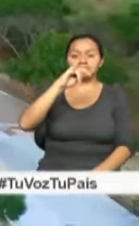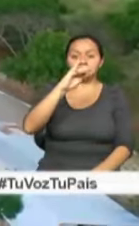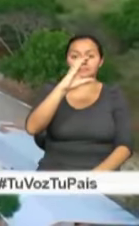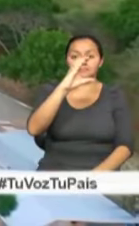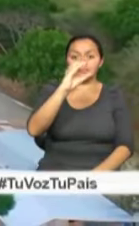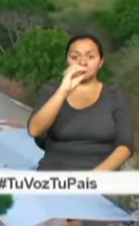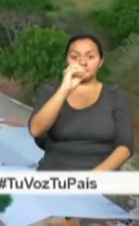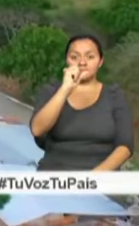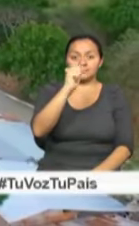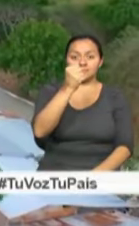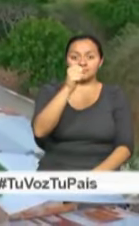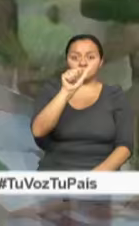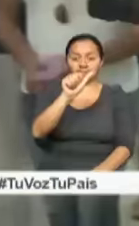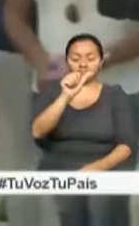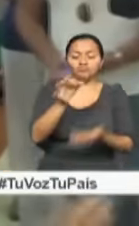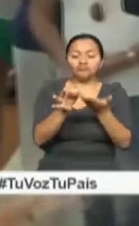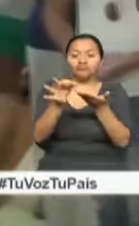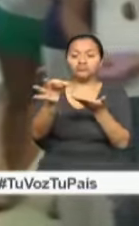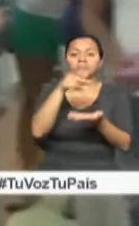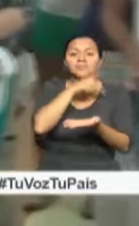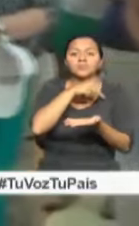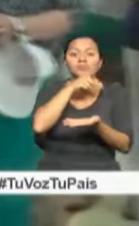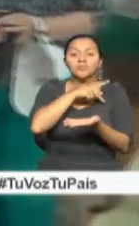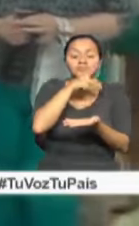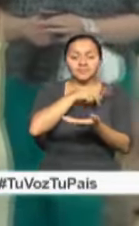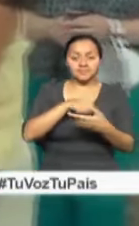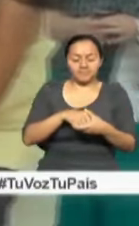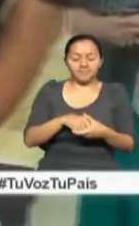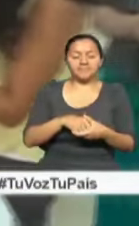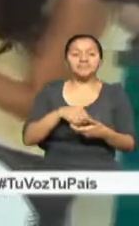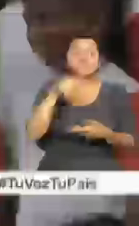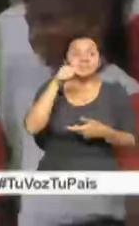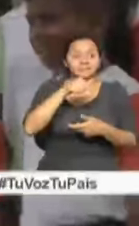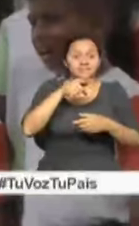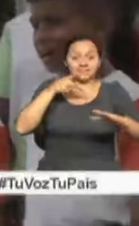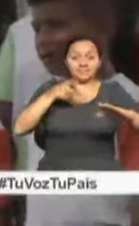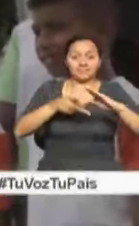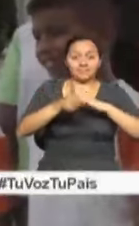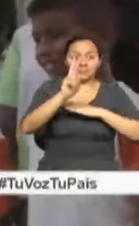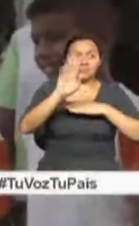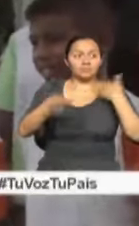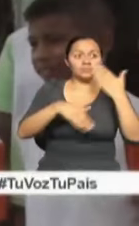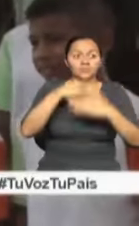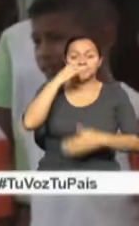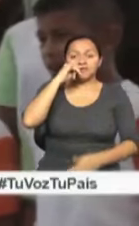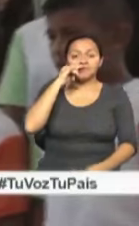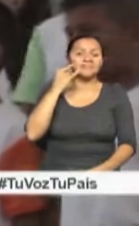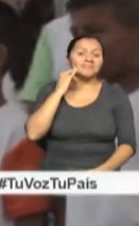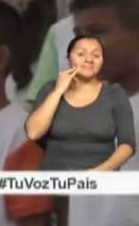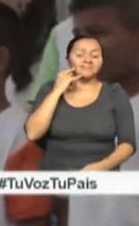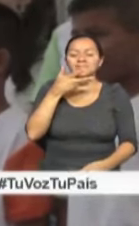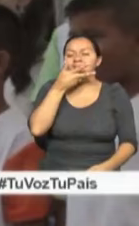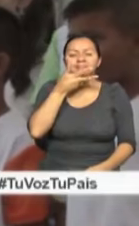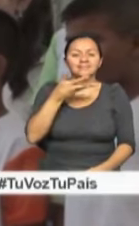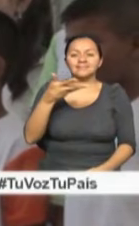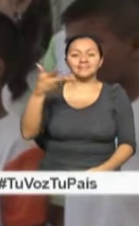capital de la provincia de Manabí. Durante el acto inaugural engalanado con la voz de los niños de Picoazá, la presidenta del Centro